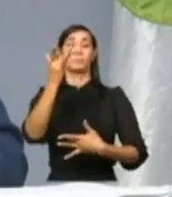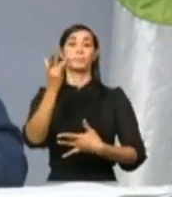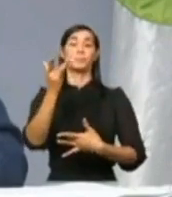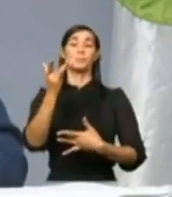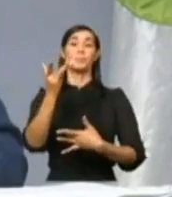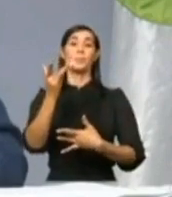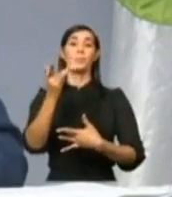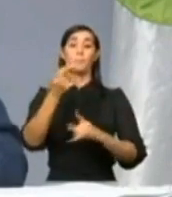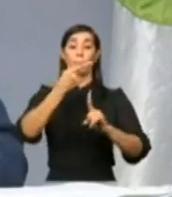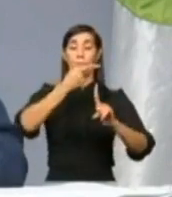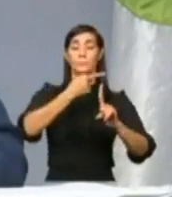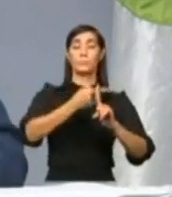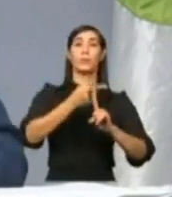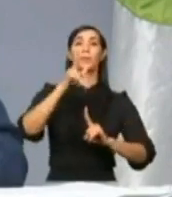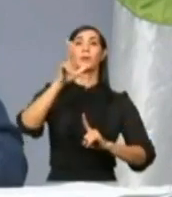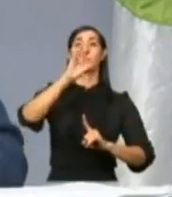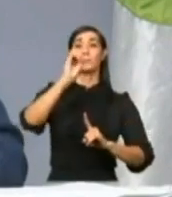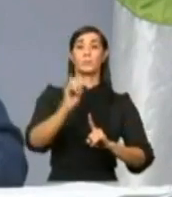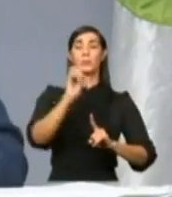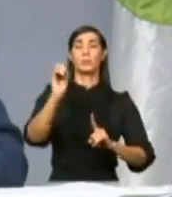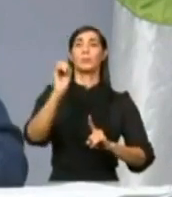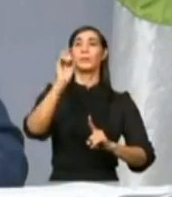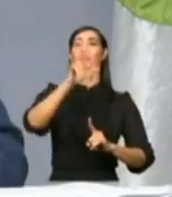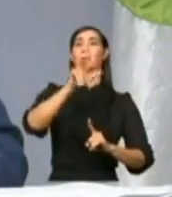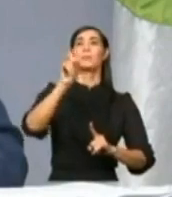una positividad de 31%,